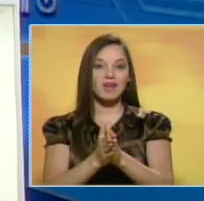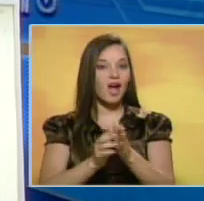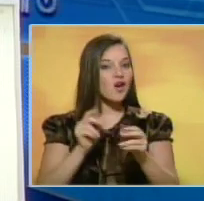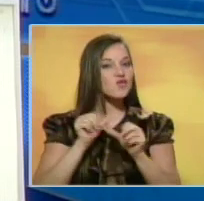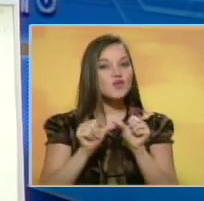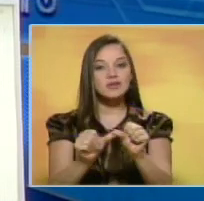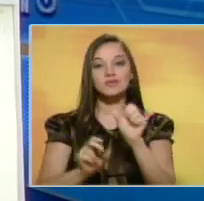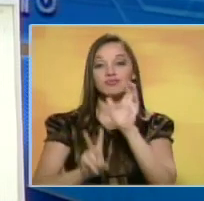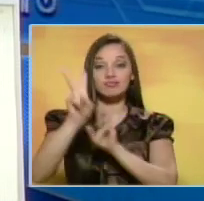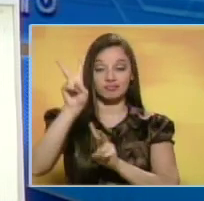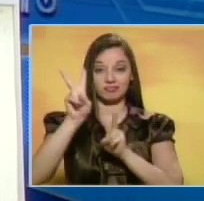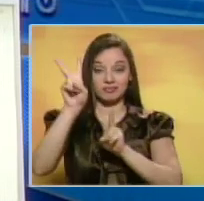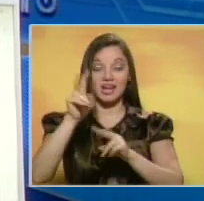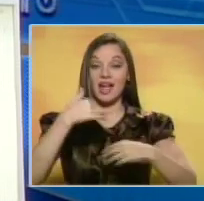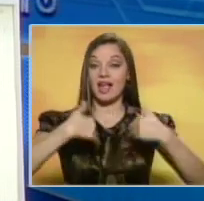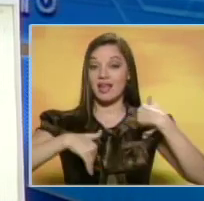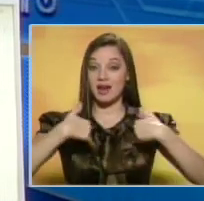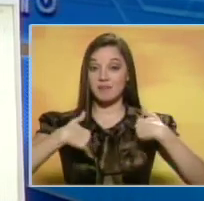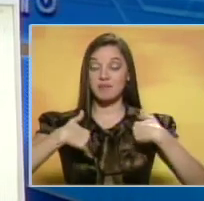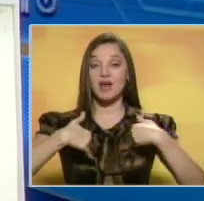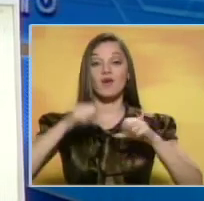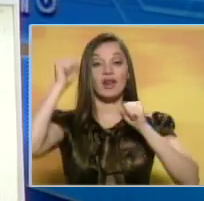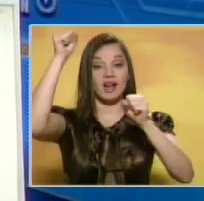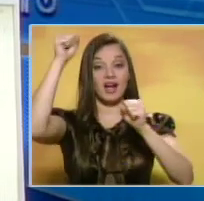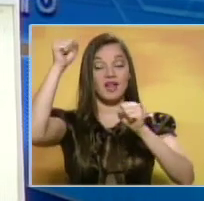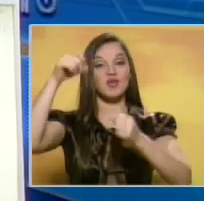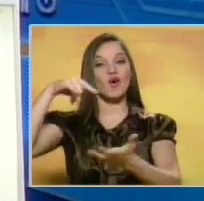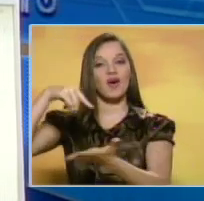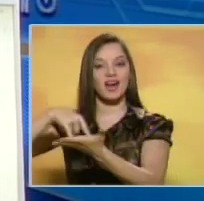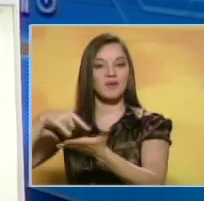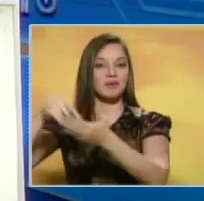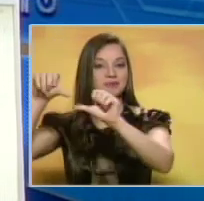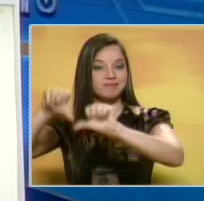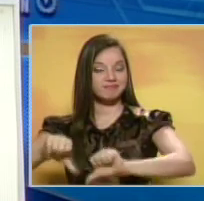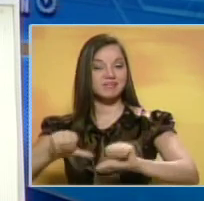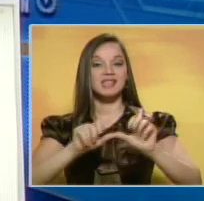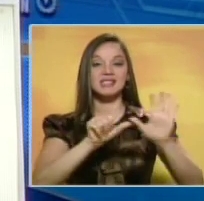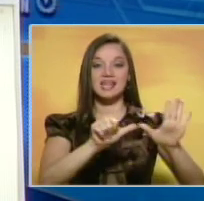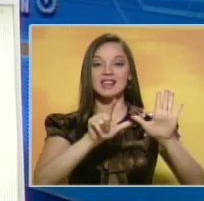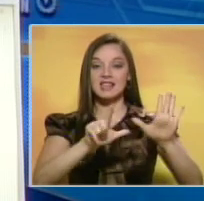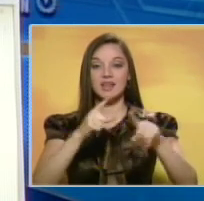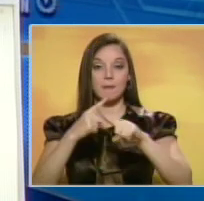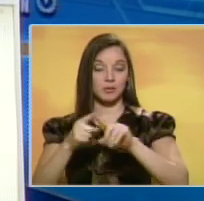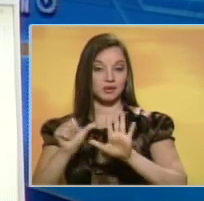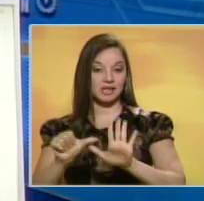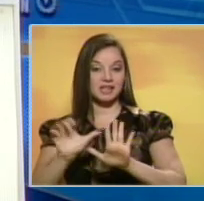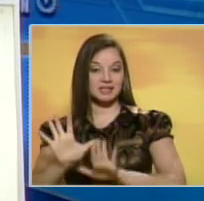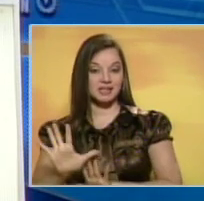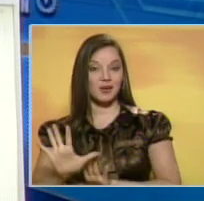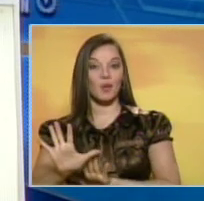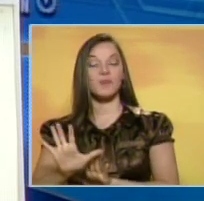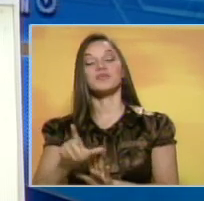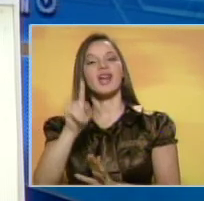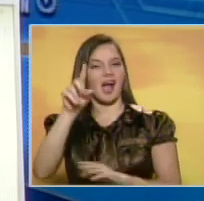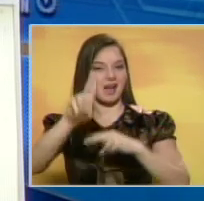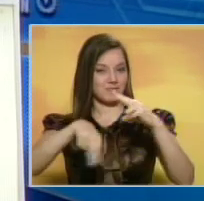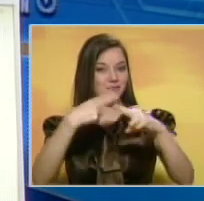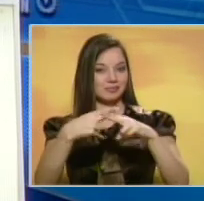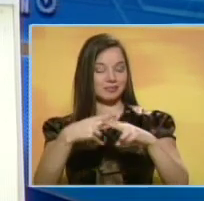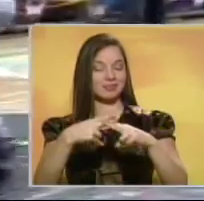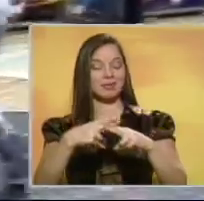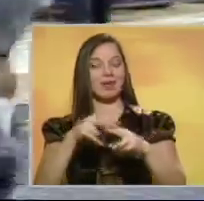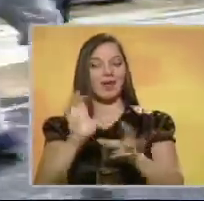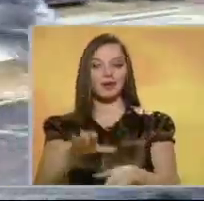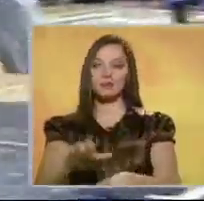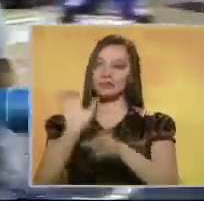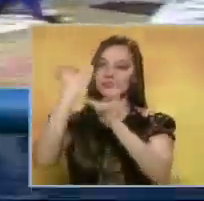Este miércoles el Acorazado Oriental venció a Trotamundos de Carabobo 77-65 para barrerlos en la serie en Puerto La Cruz. El